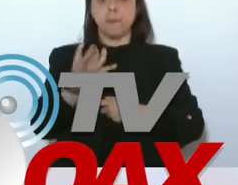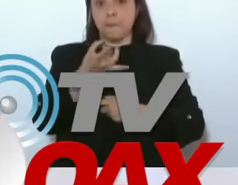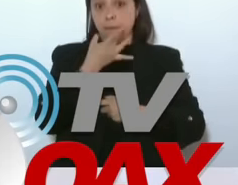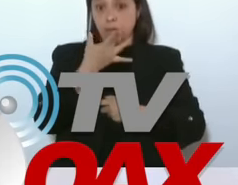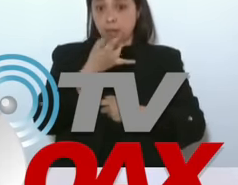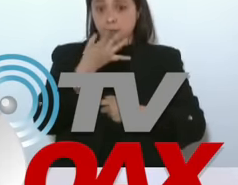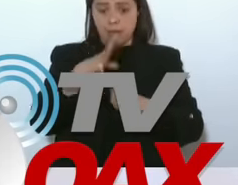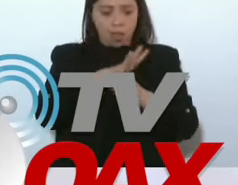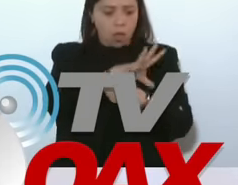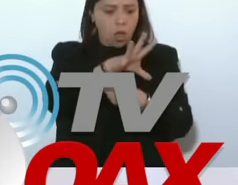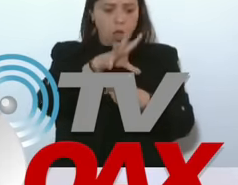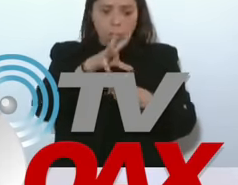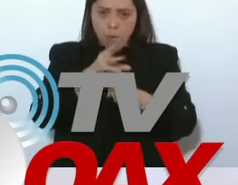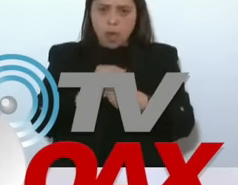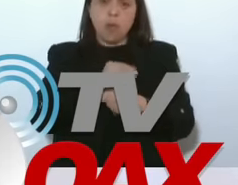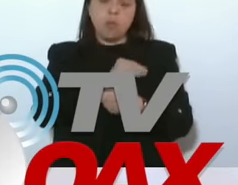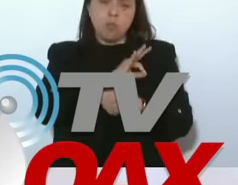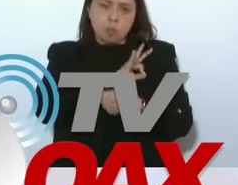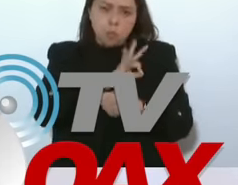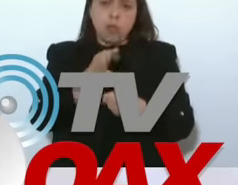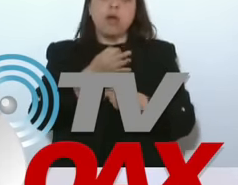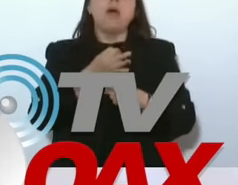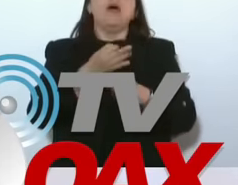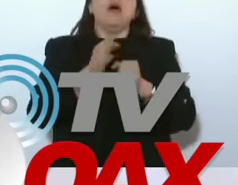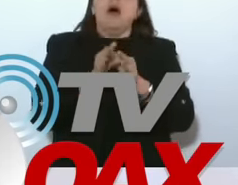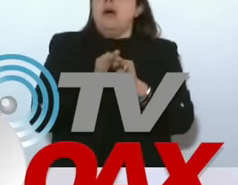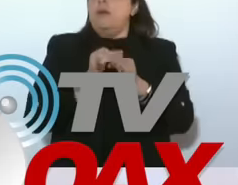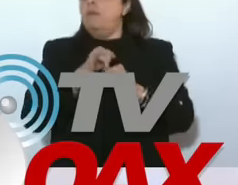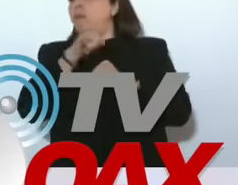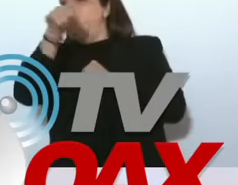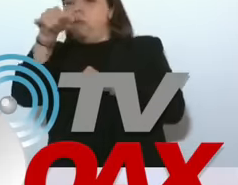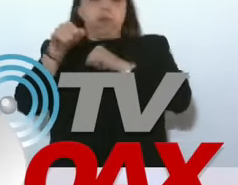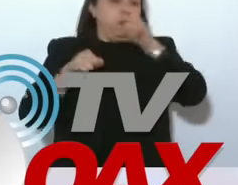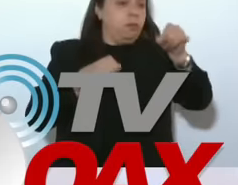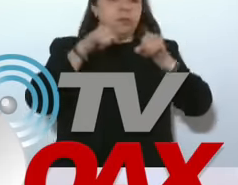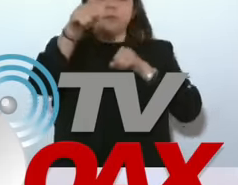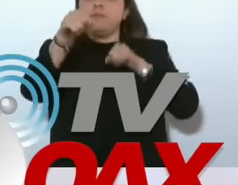hasta los pueblos más apartados